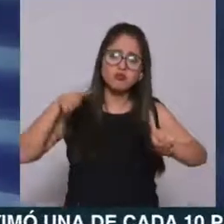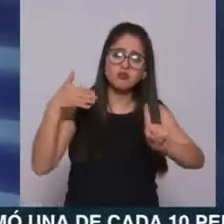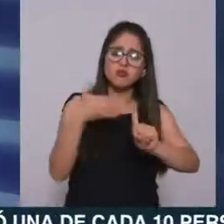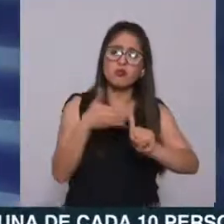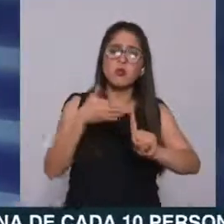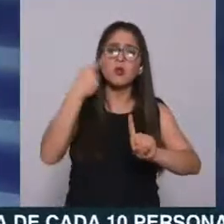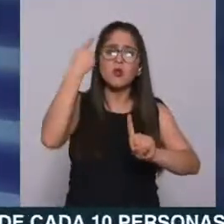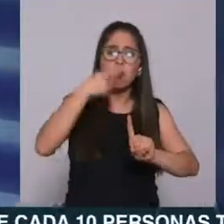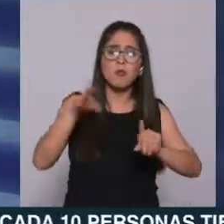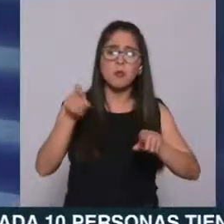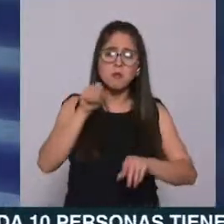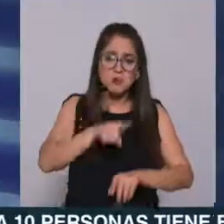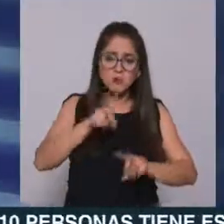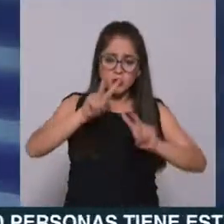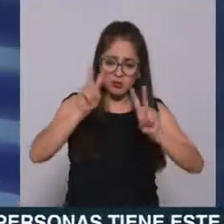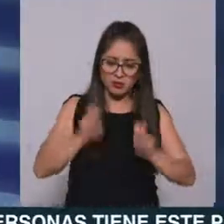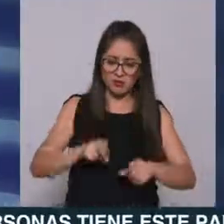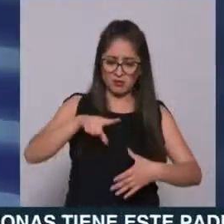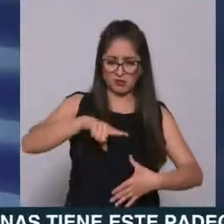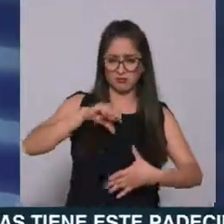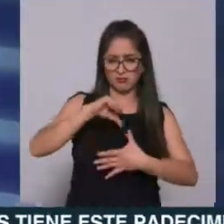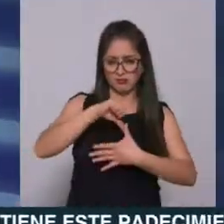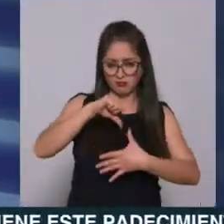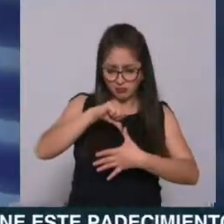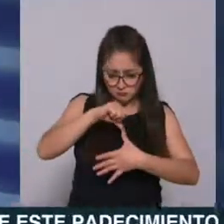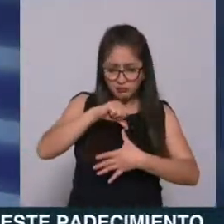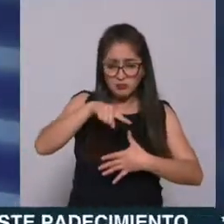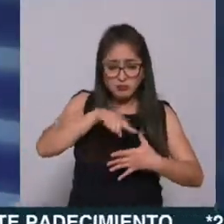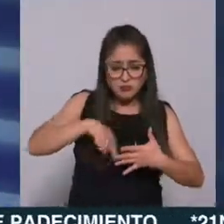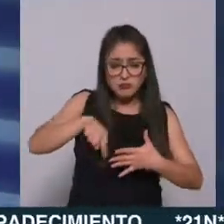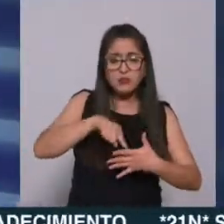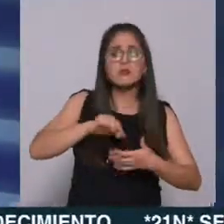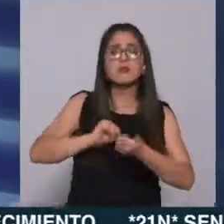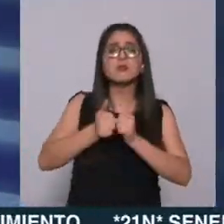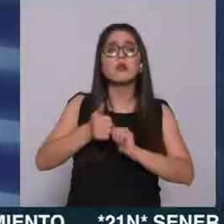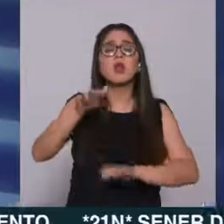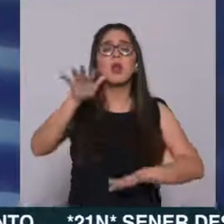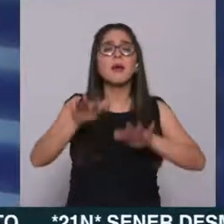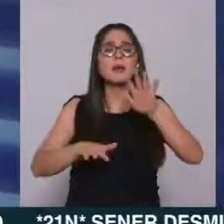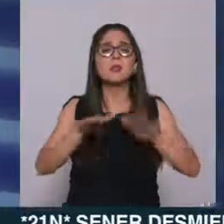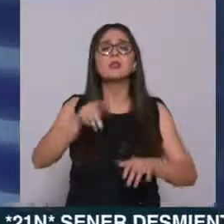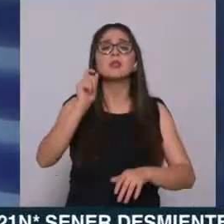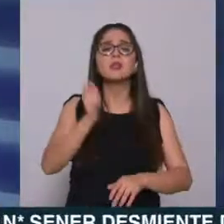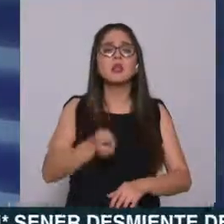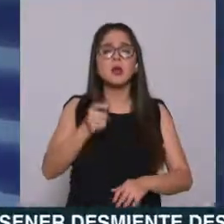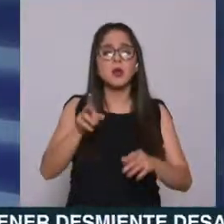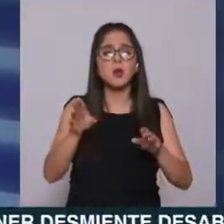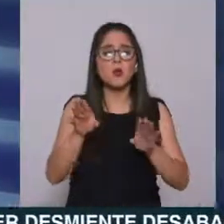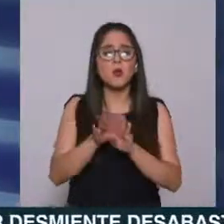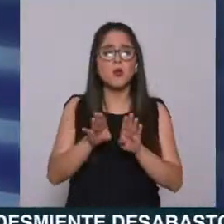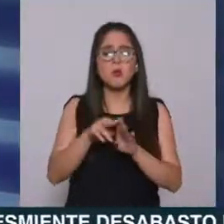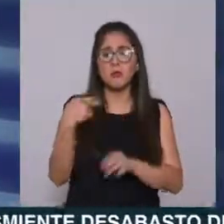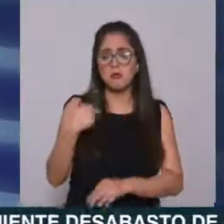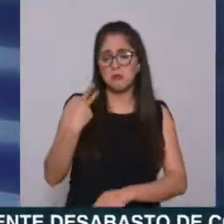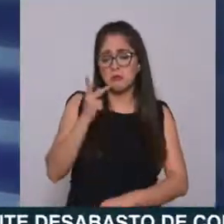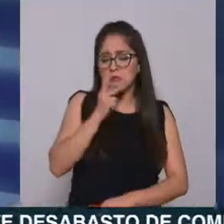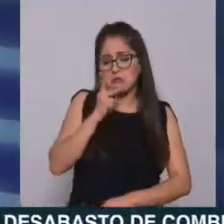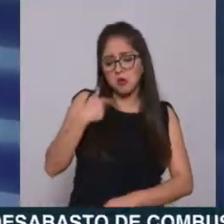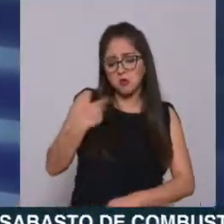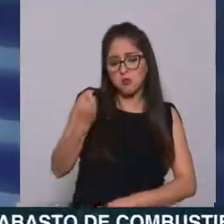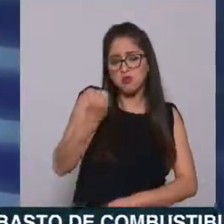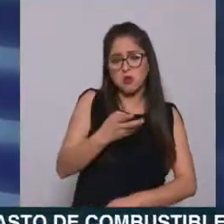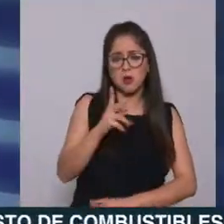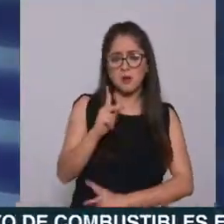dando en América Latina, principalmente por todas aquellas denominadas primaveras de octubre que yo denomino, porque recordemos